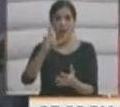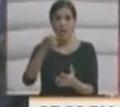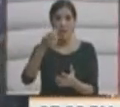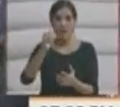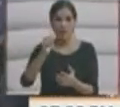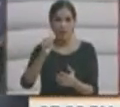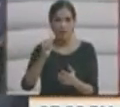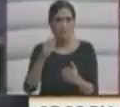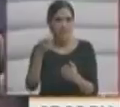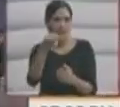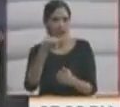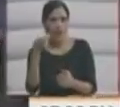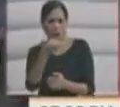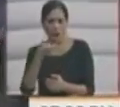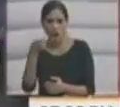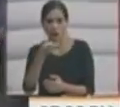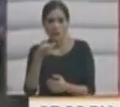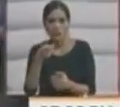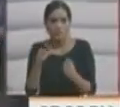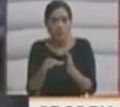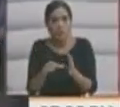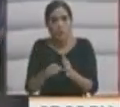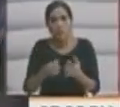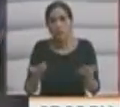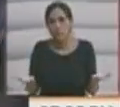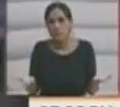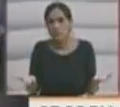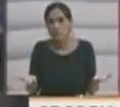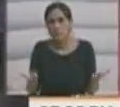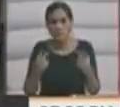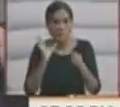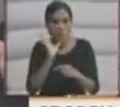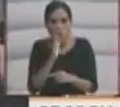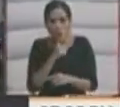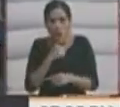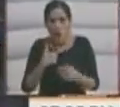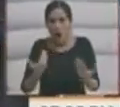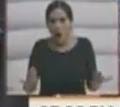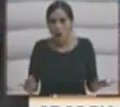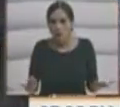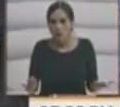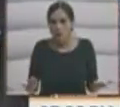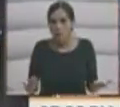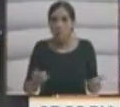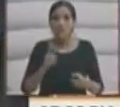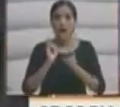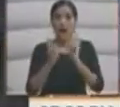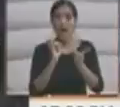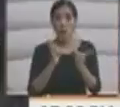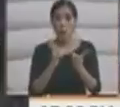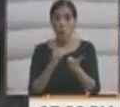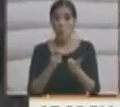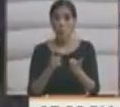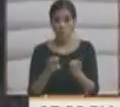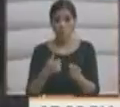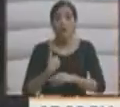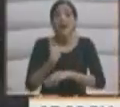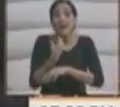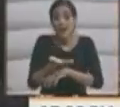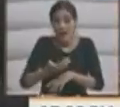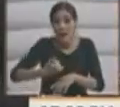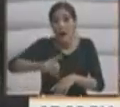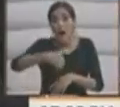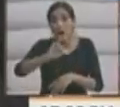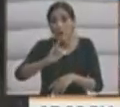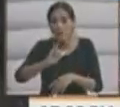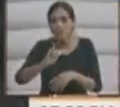Y no hay, desaparecida. Y algunos incluso te la quieren aparecer, pero cobrando solamente en